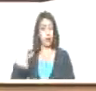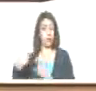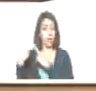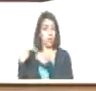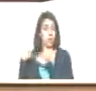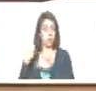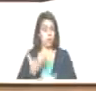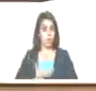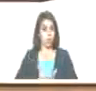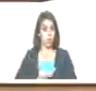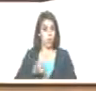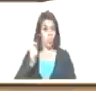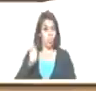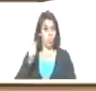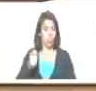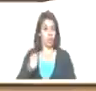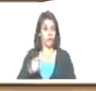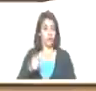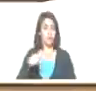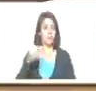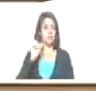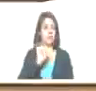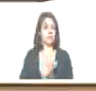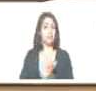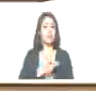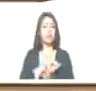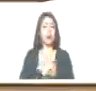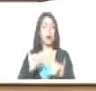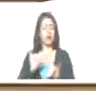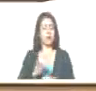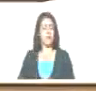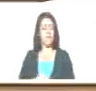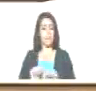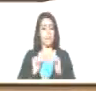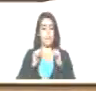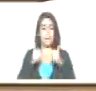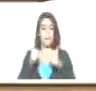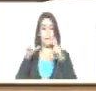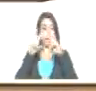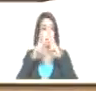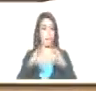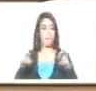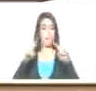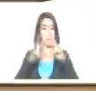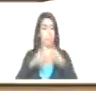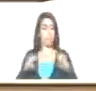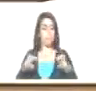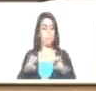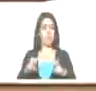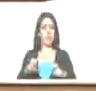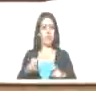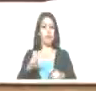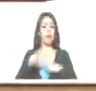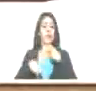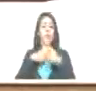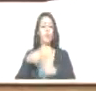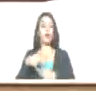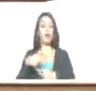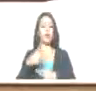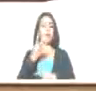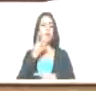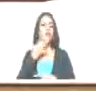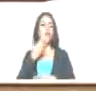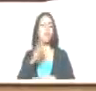jueces detenidos. Apenas comienza. Y si después resulta que